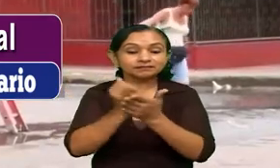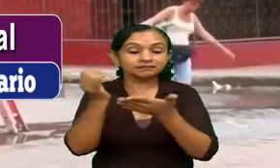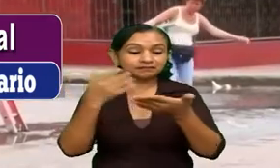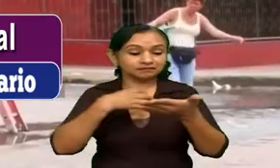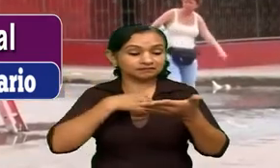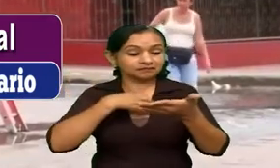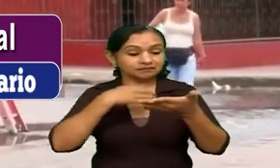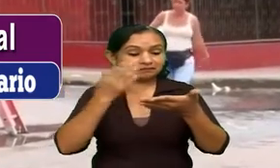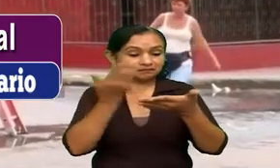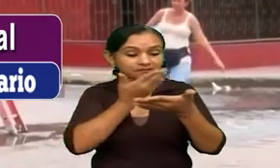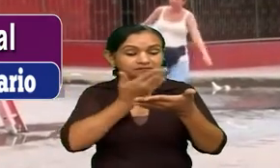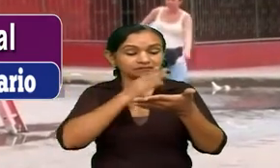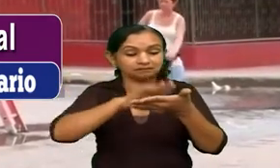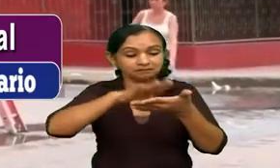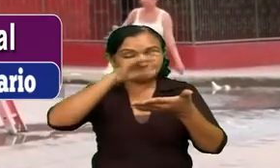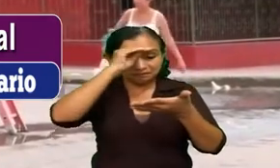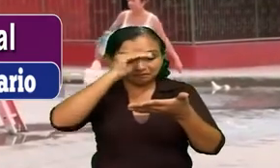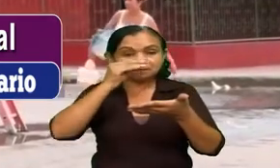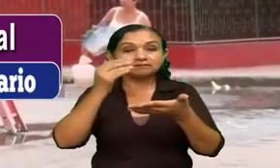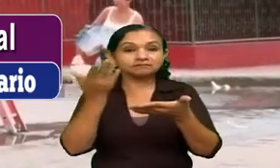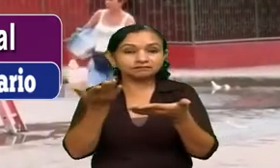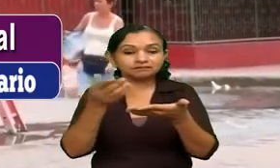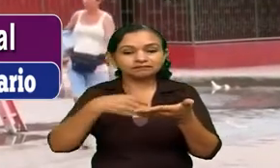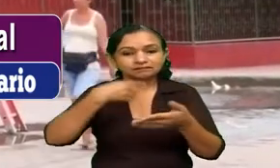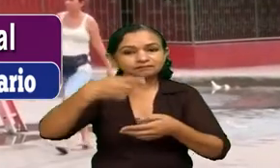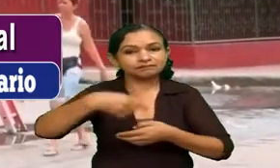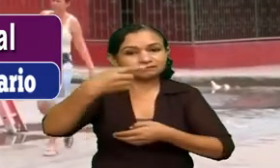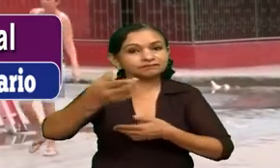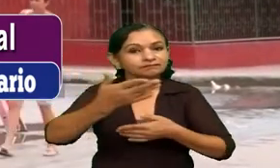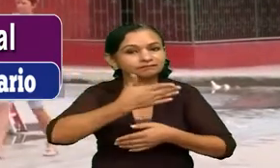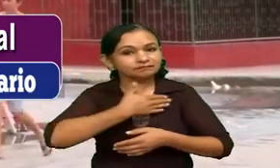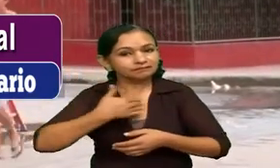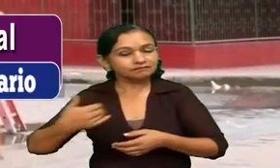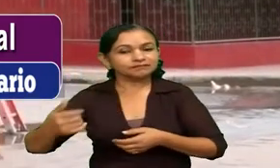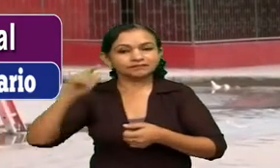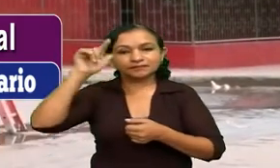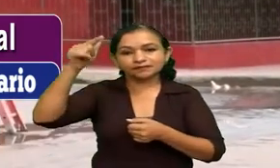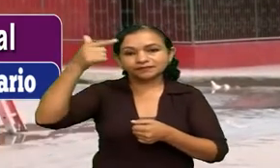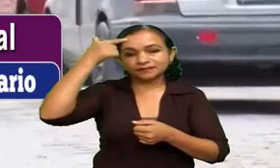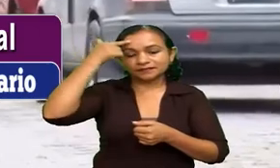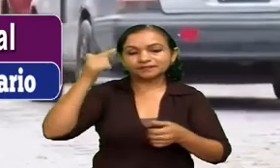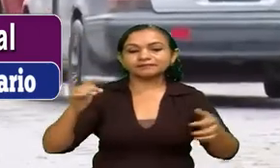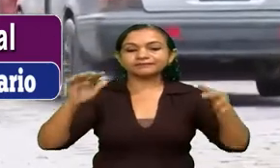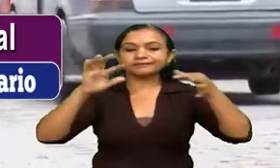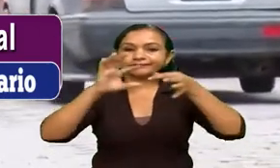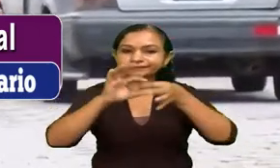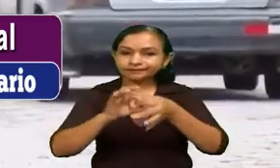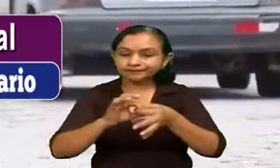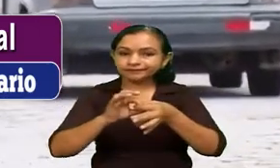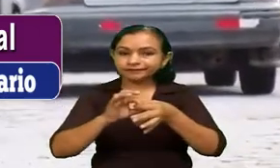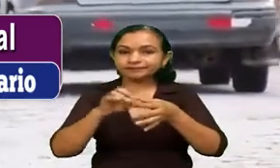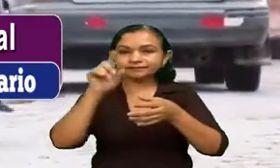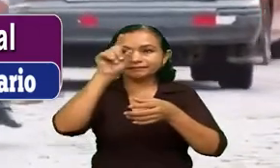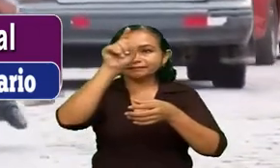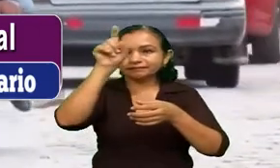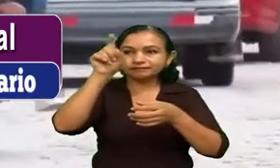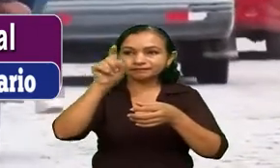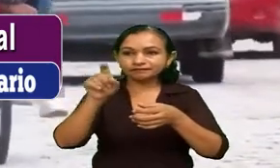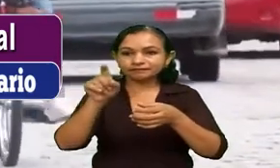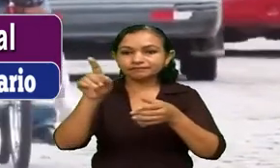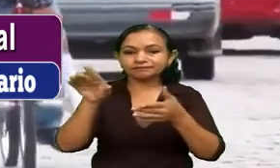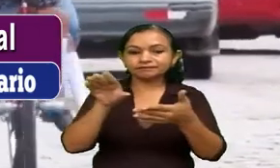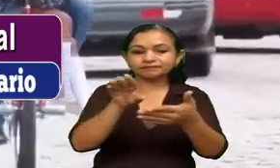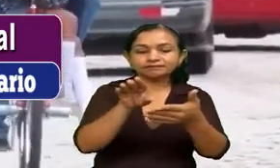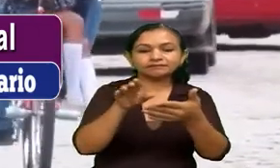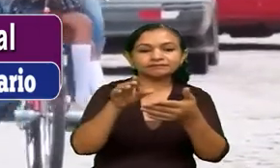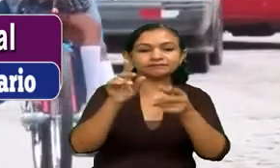bien, que les permite mejorar el día a día. Entonces, viene nuestro gobierno y se suma en llevar ese internet a